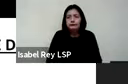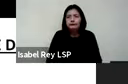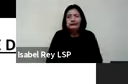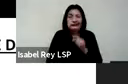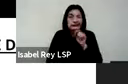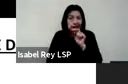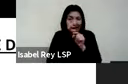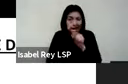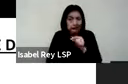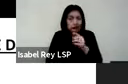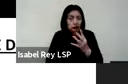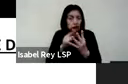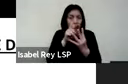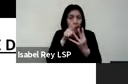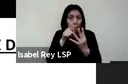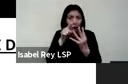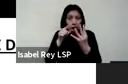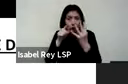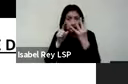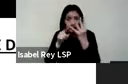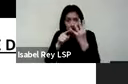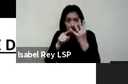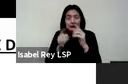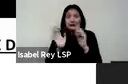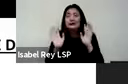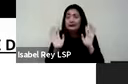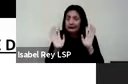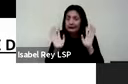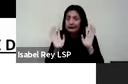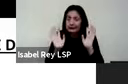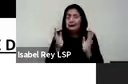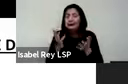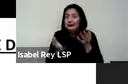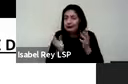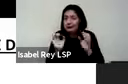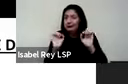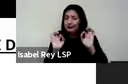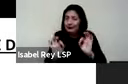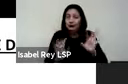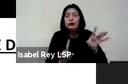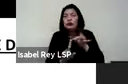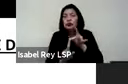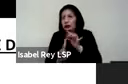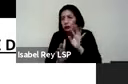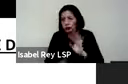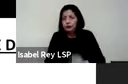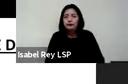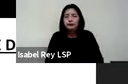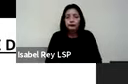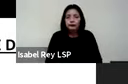Esos son los 4 factores que determinan el riesgo de contagio.